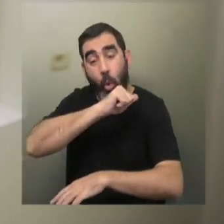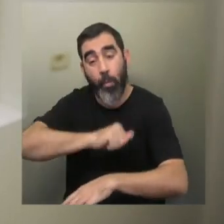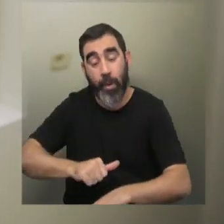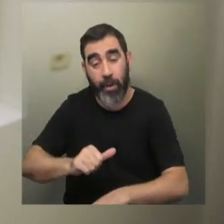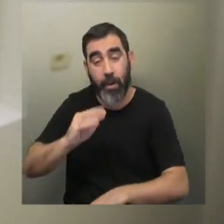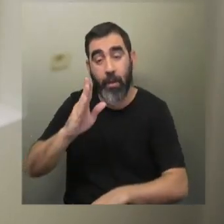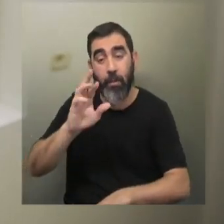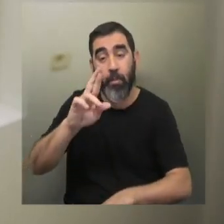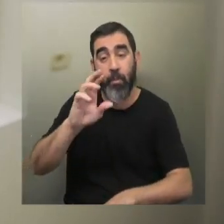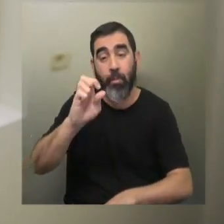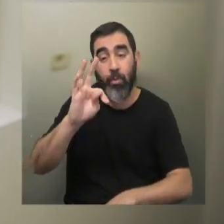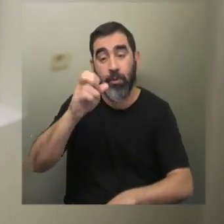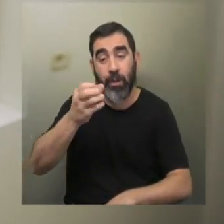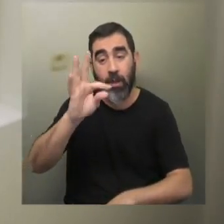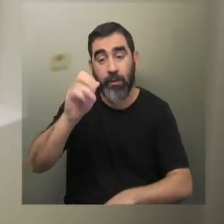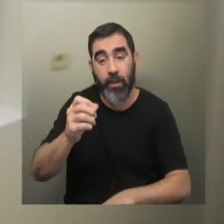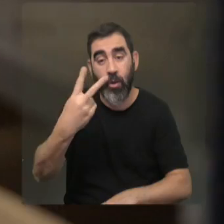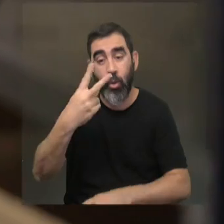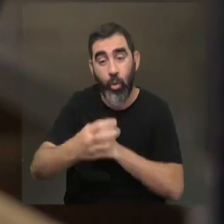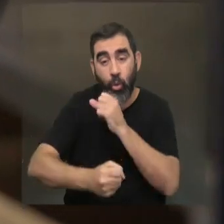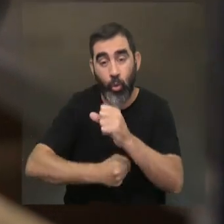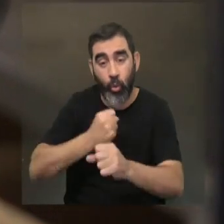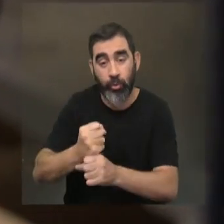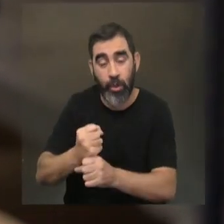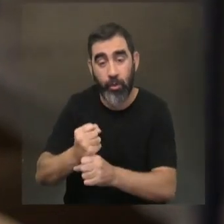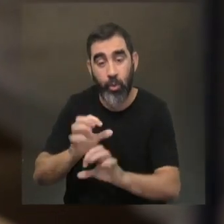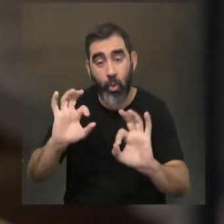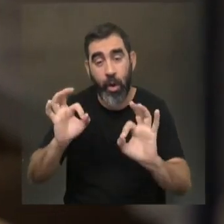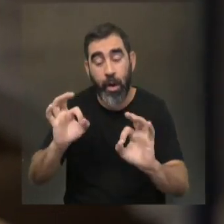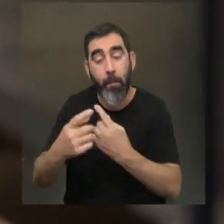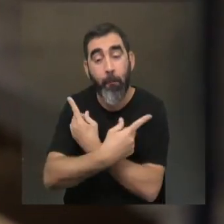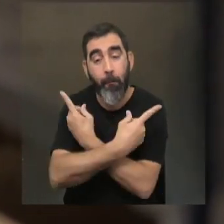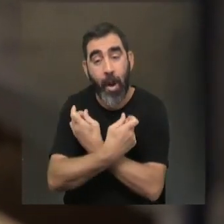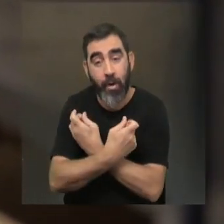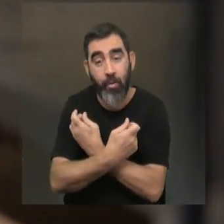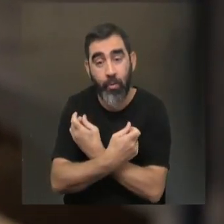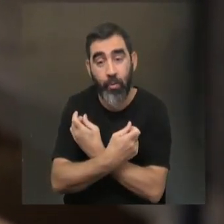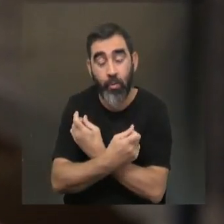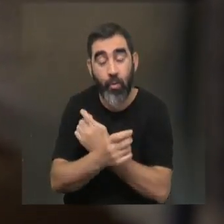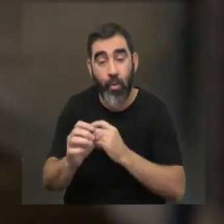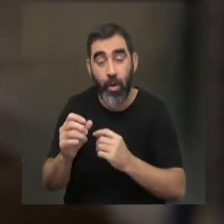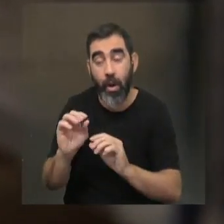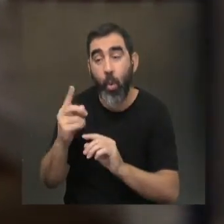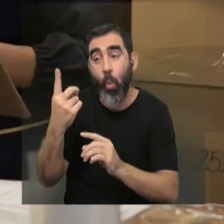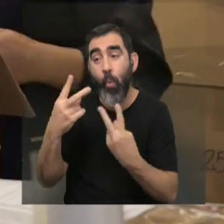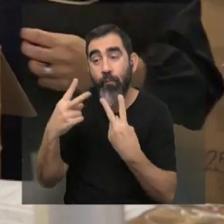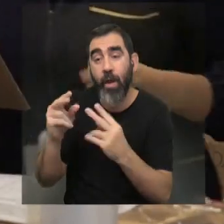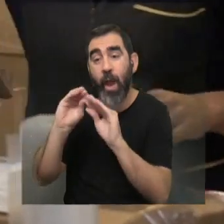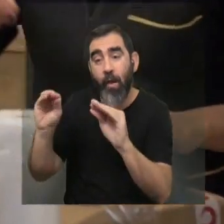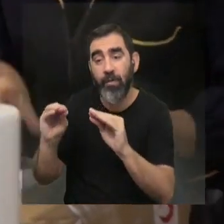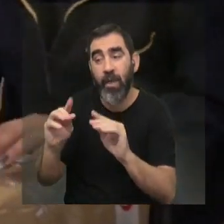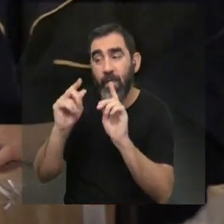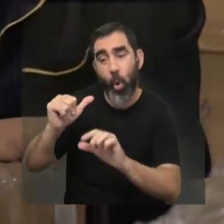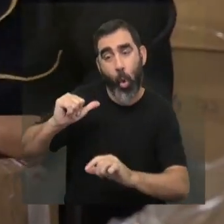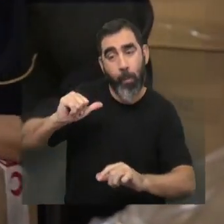próstata. Él cada 2 años visitaba a su hermano en Austria. En uno de esos viajes le comentó al hermano que el urólogo le dijo que se tenía